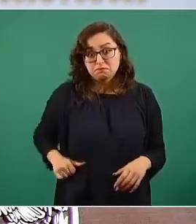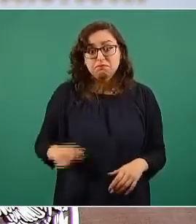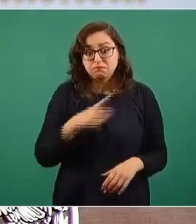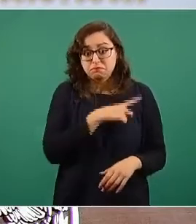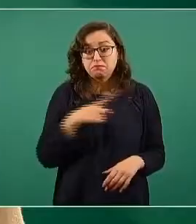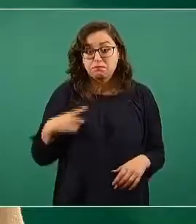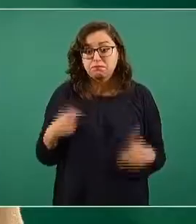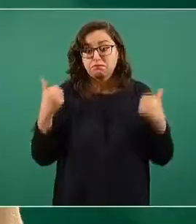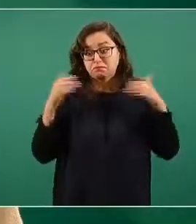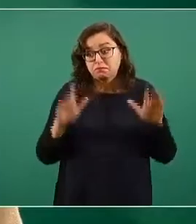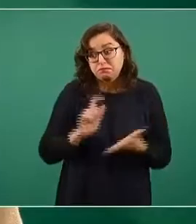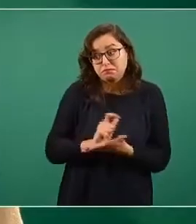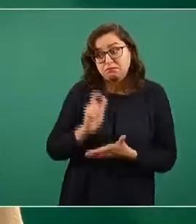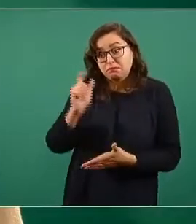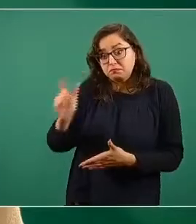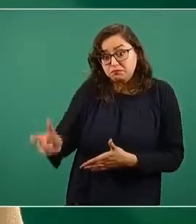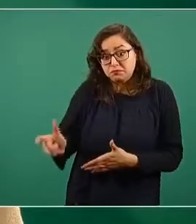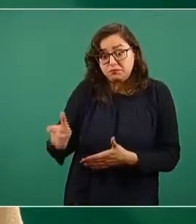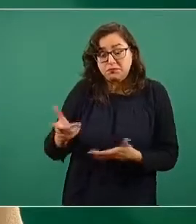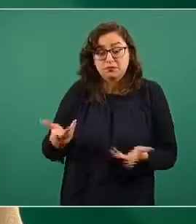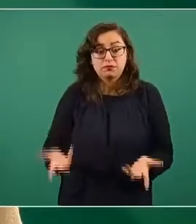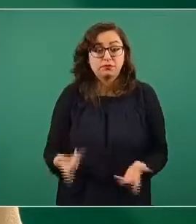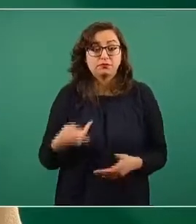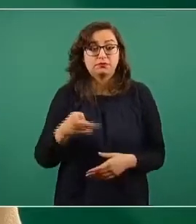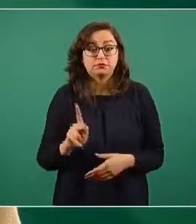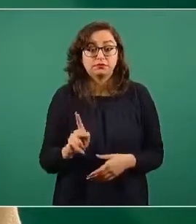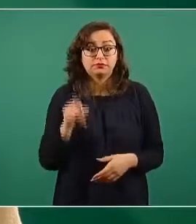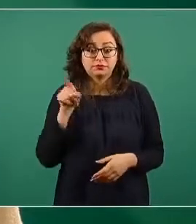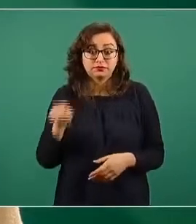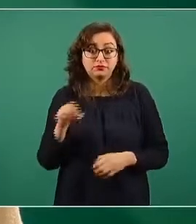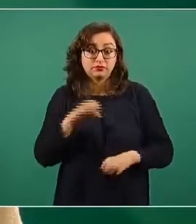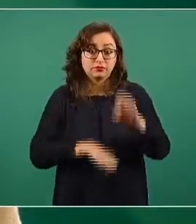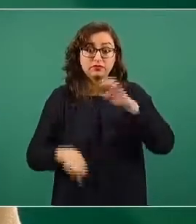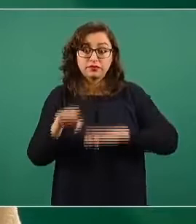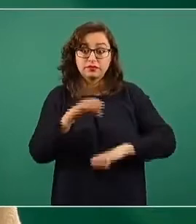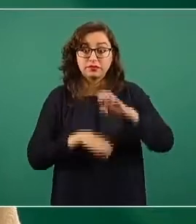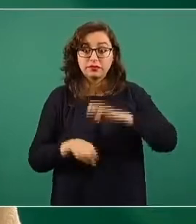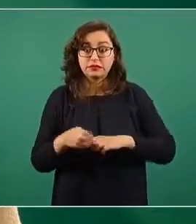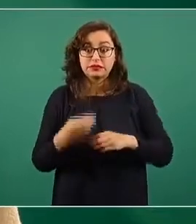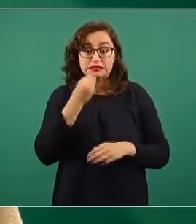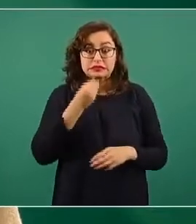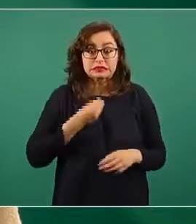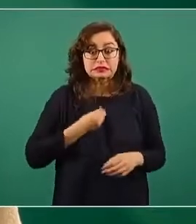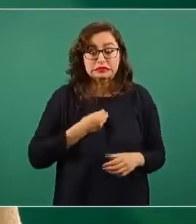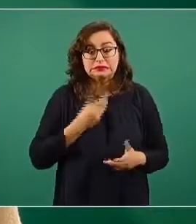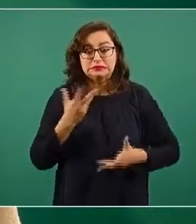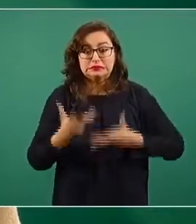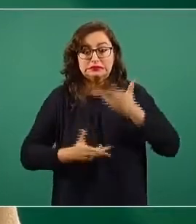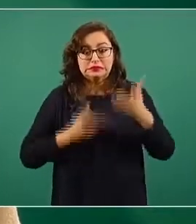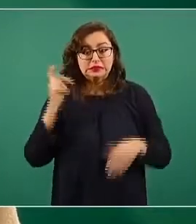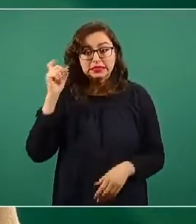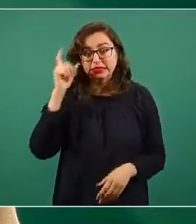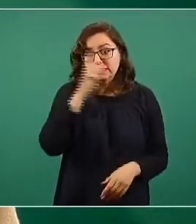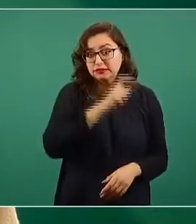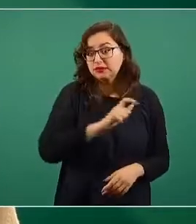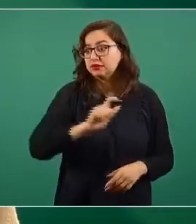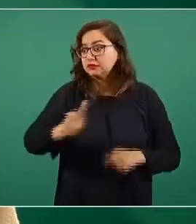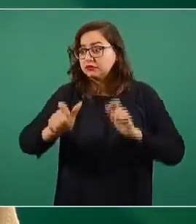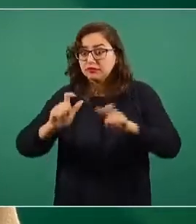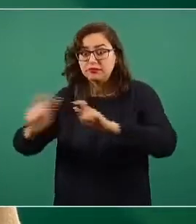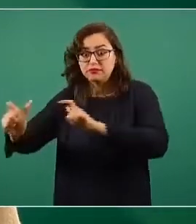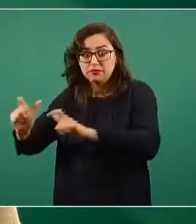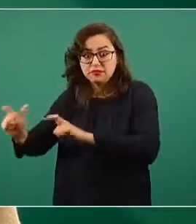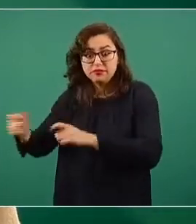haberlos entregado, y que por otra parte esta empresa tiene que pagar a sus empleados, a sus trabajadores, a